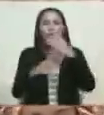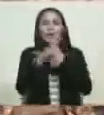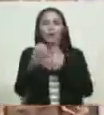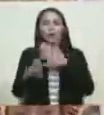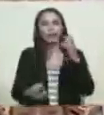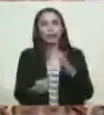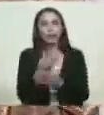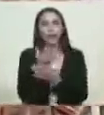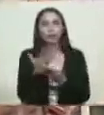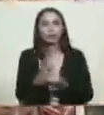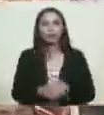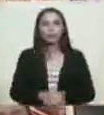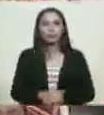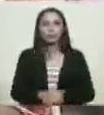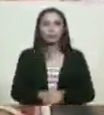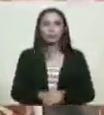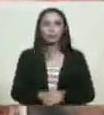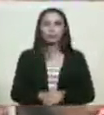mayo.